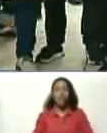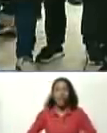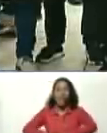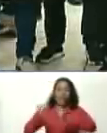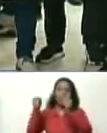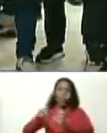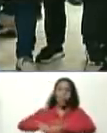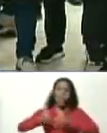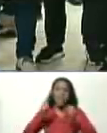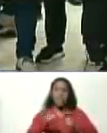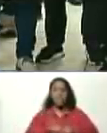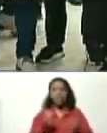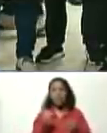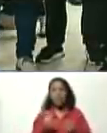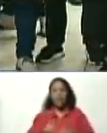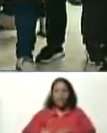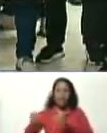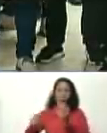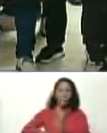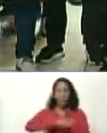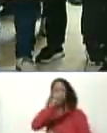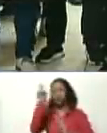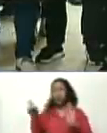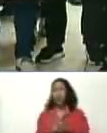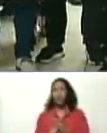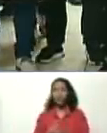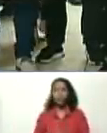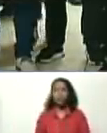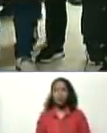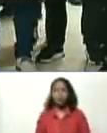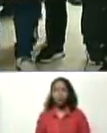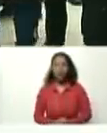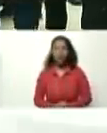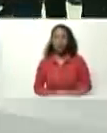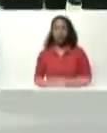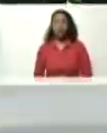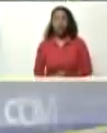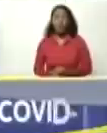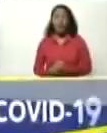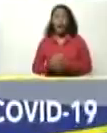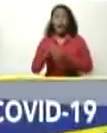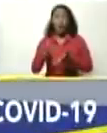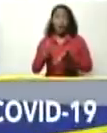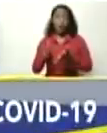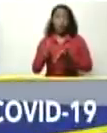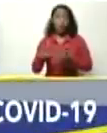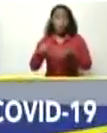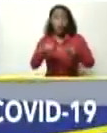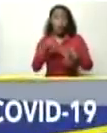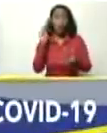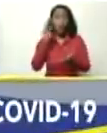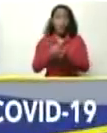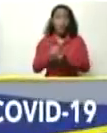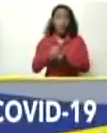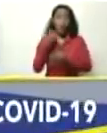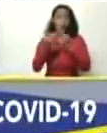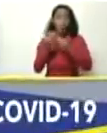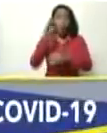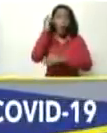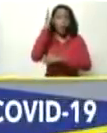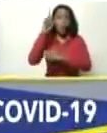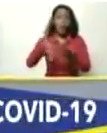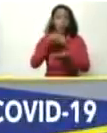destruyen, destruyen totalmente las instancias donde llegan. Fíjense cuando llegaron y tomaron la Asamblea Nacional.